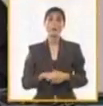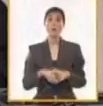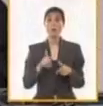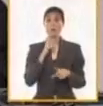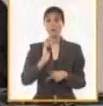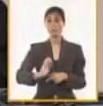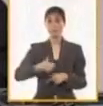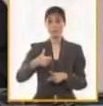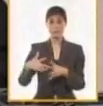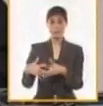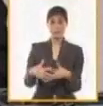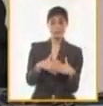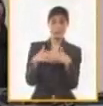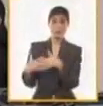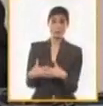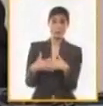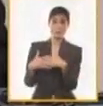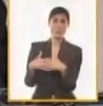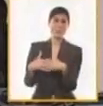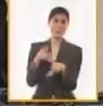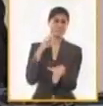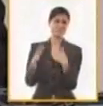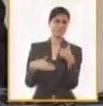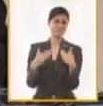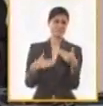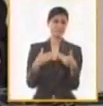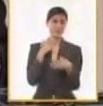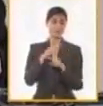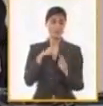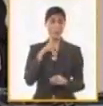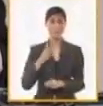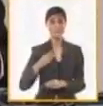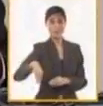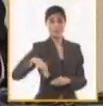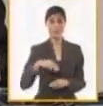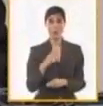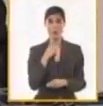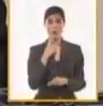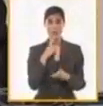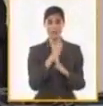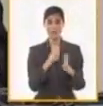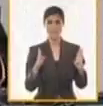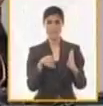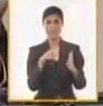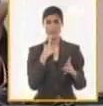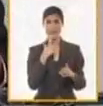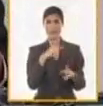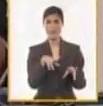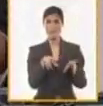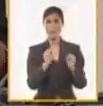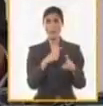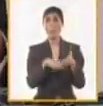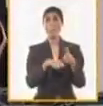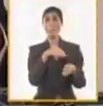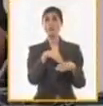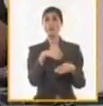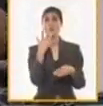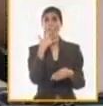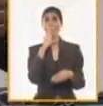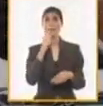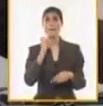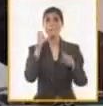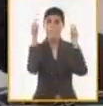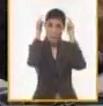Trump en este sentido, y que hayan utilizado ese momento, que era un momento luctuoso, histórico también, porque era el